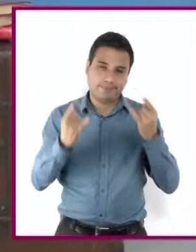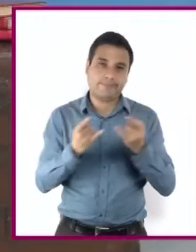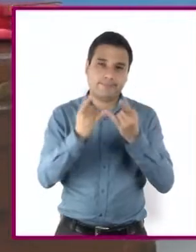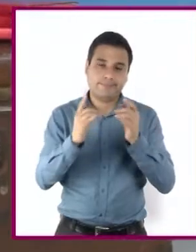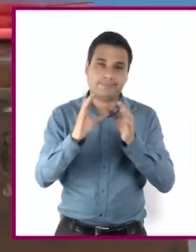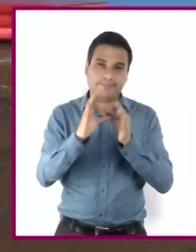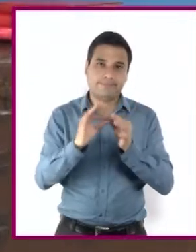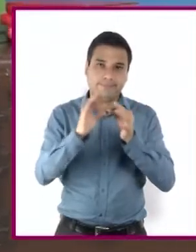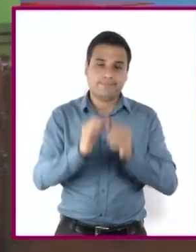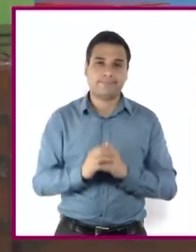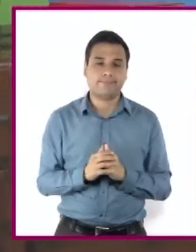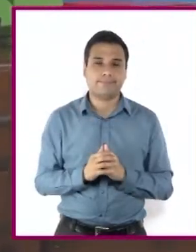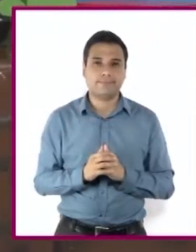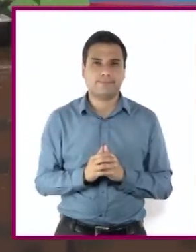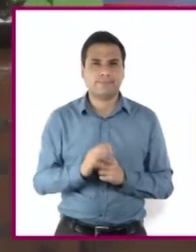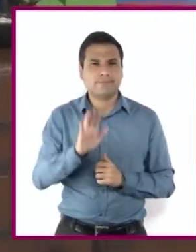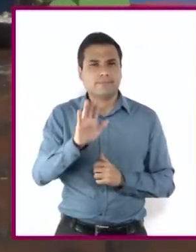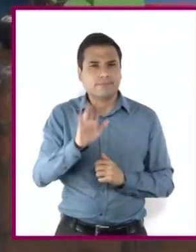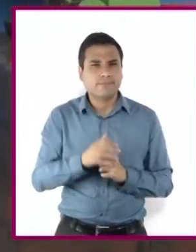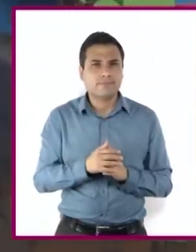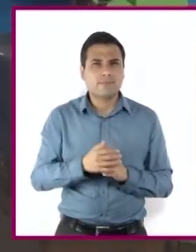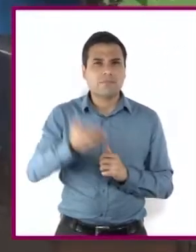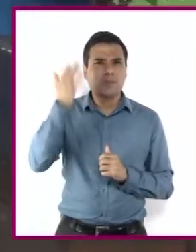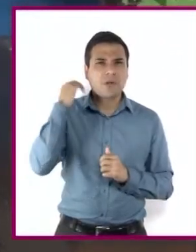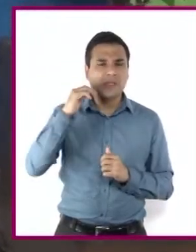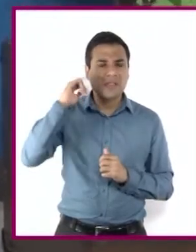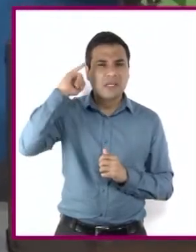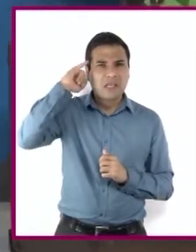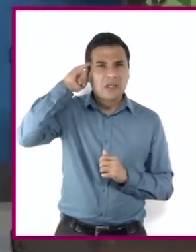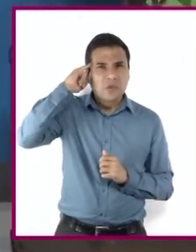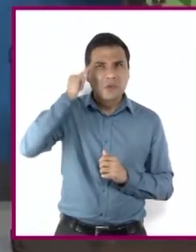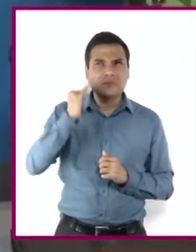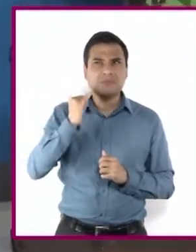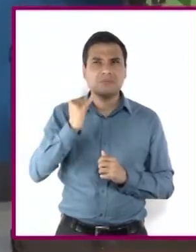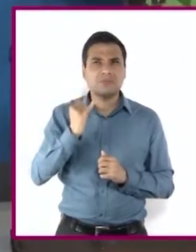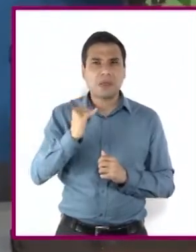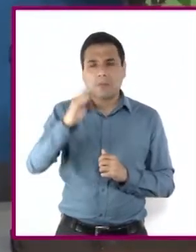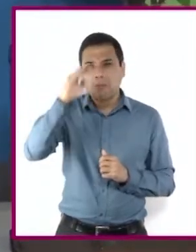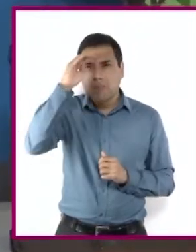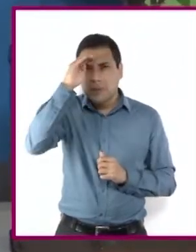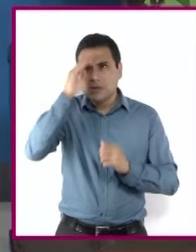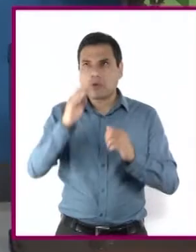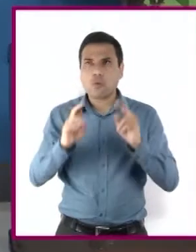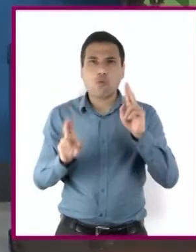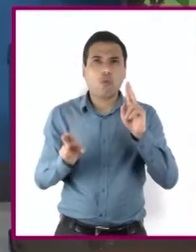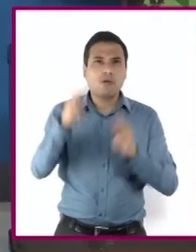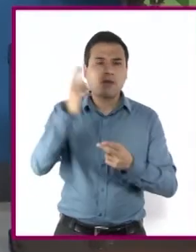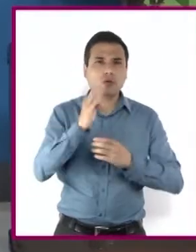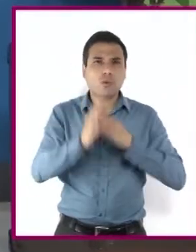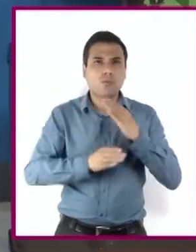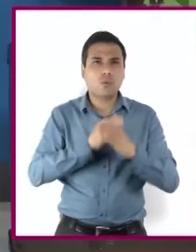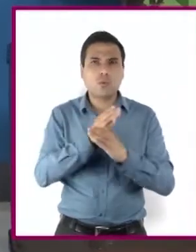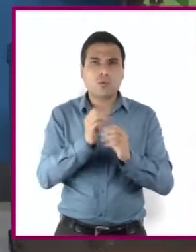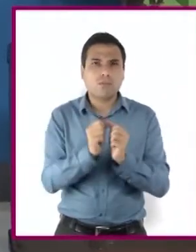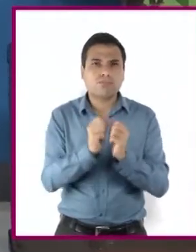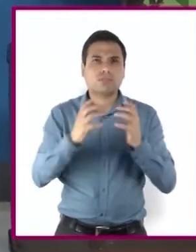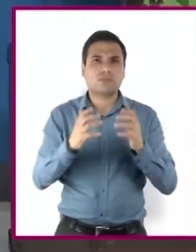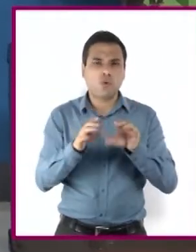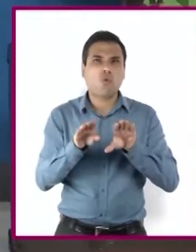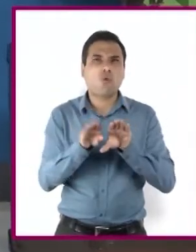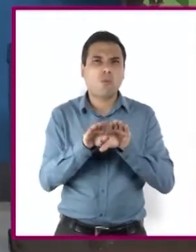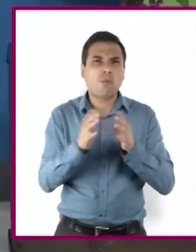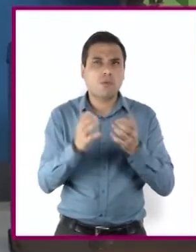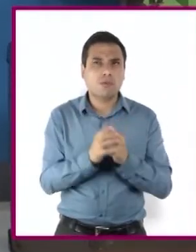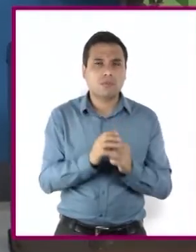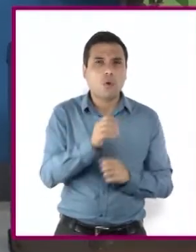Pero, ¿qué pensaban los indígenas prehispánicos sobre la creación del mundo? ¿Cómo estaba ordenado el mundo dentro de su